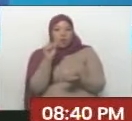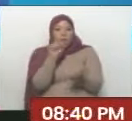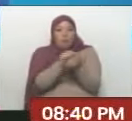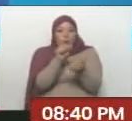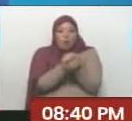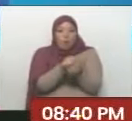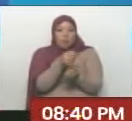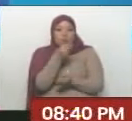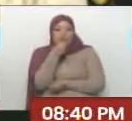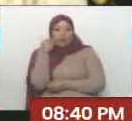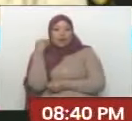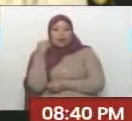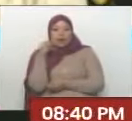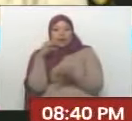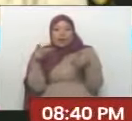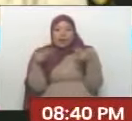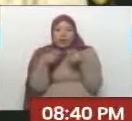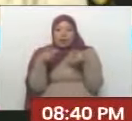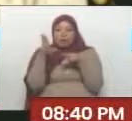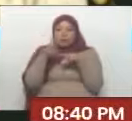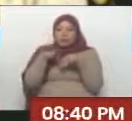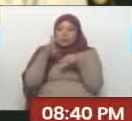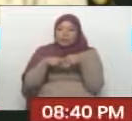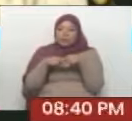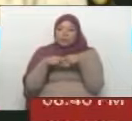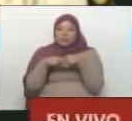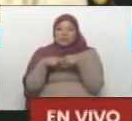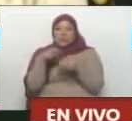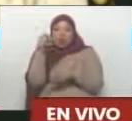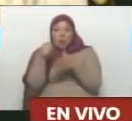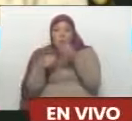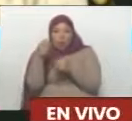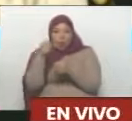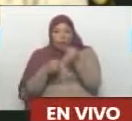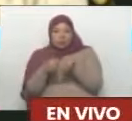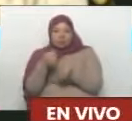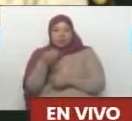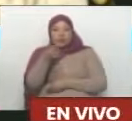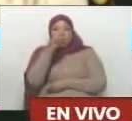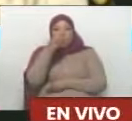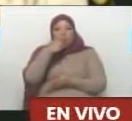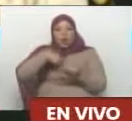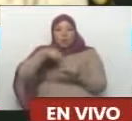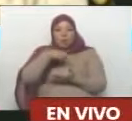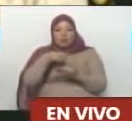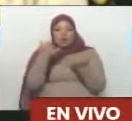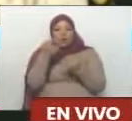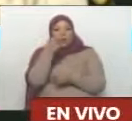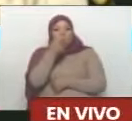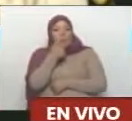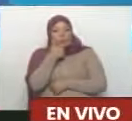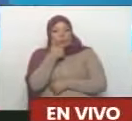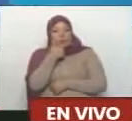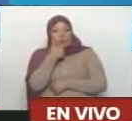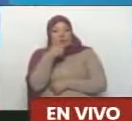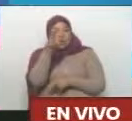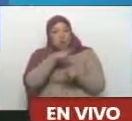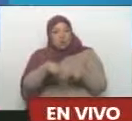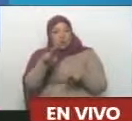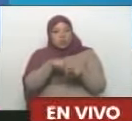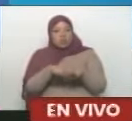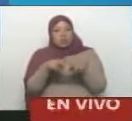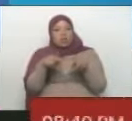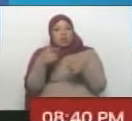coco, con catalinas, con tortas, con chicha, con nuestros sabores, nuestros colores. Mira y qué bonito, ritmos. Empezar por los niños, por